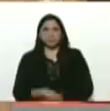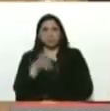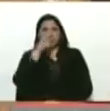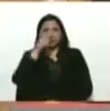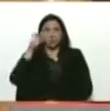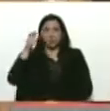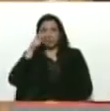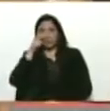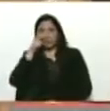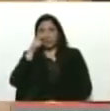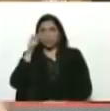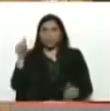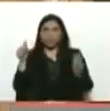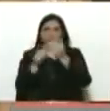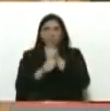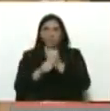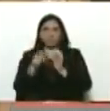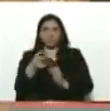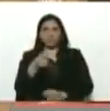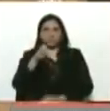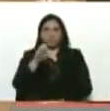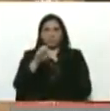Operación, aparece la operación Gedeón.